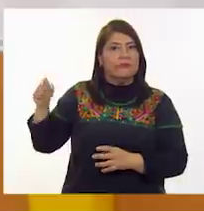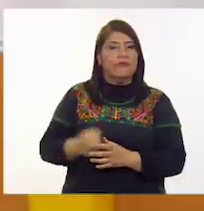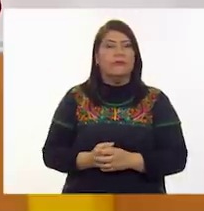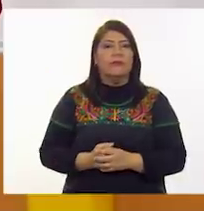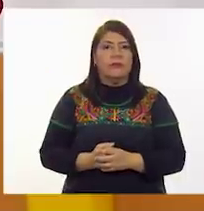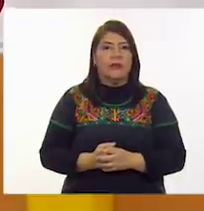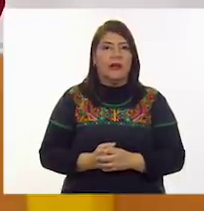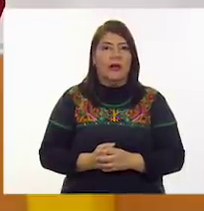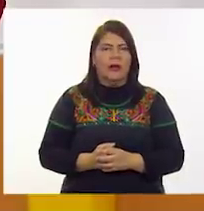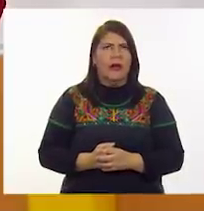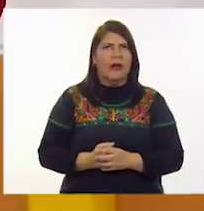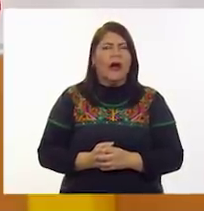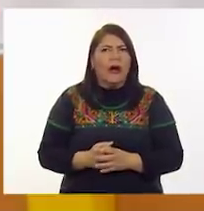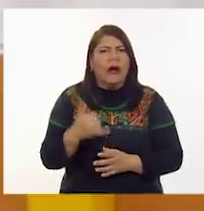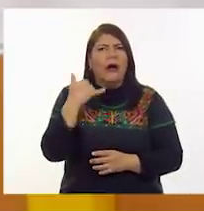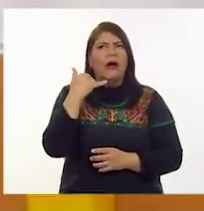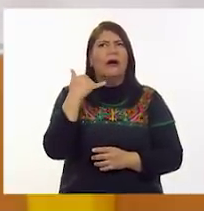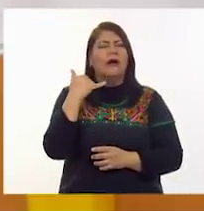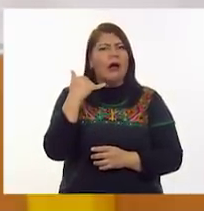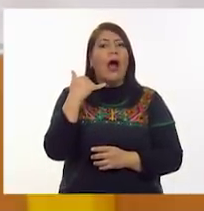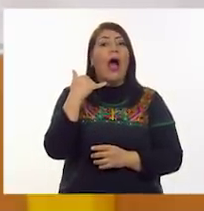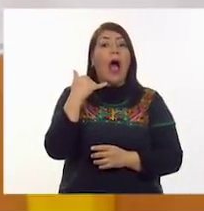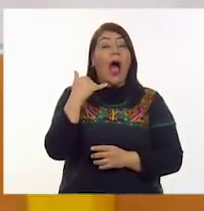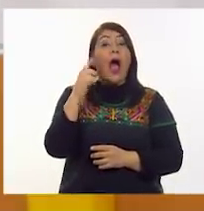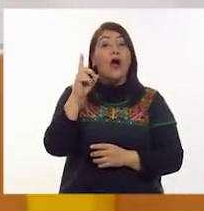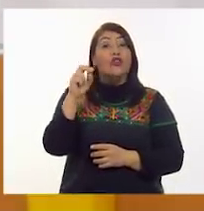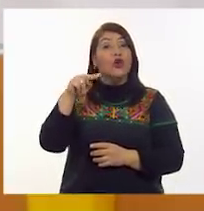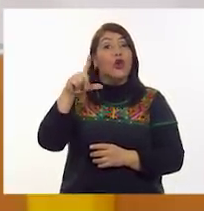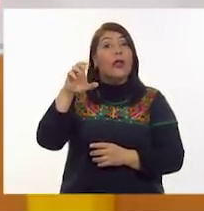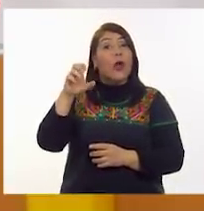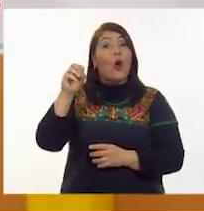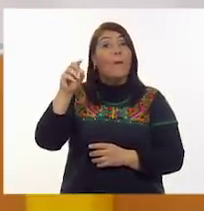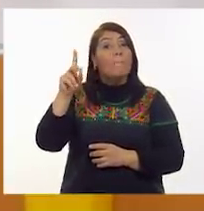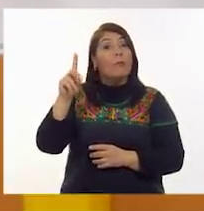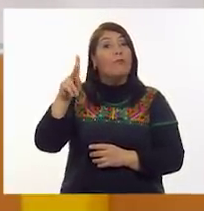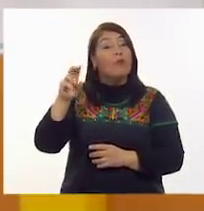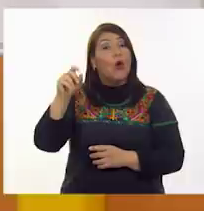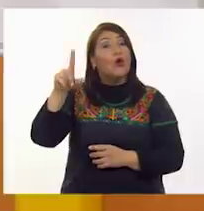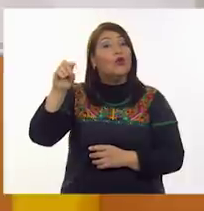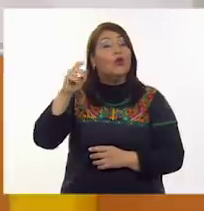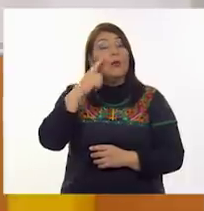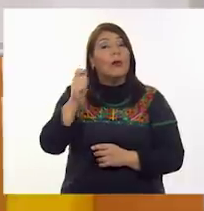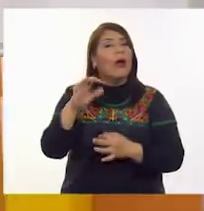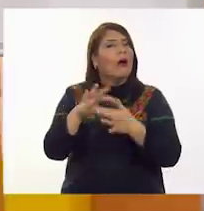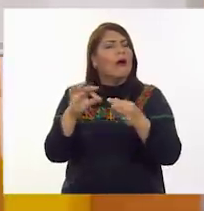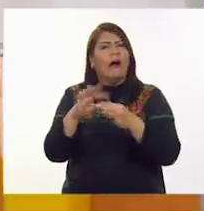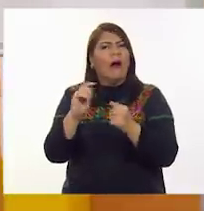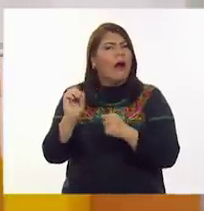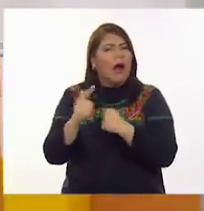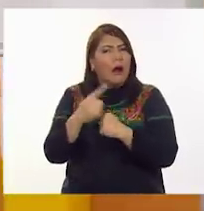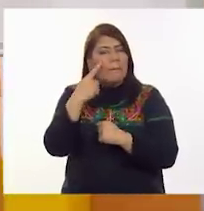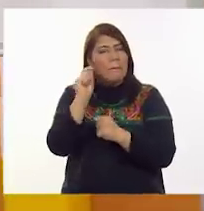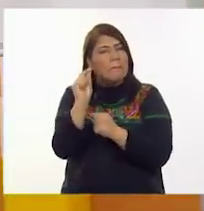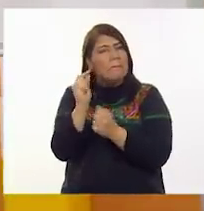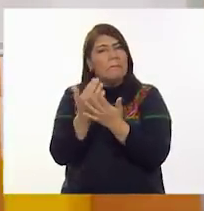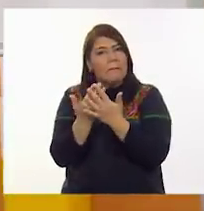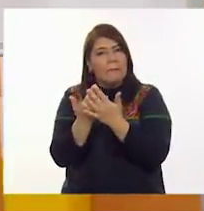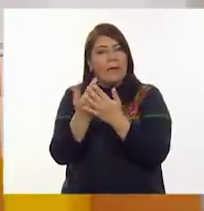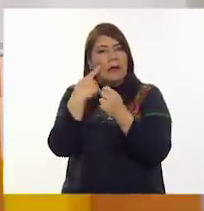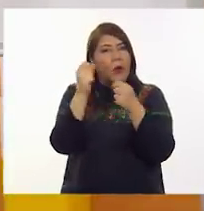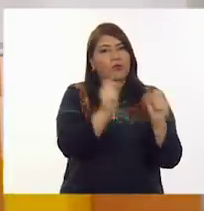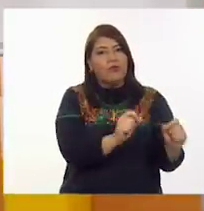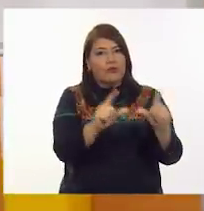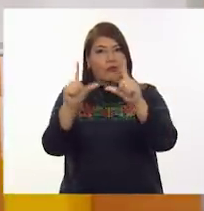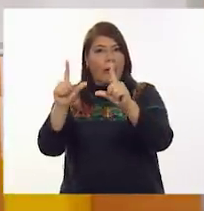¿Hola? Es don Leopoldo, algo tiene que decirnos. Permítame, don Leopoldo. Voy a ponerlo a cuadro para